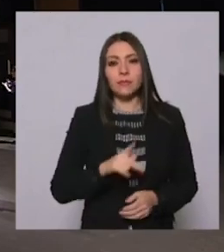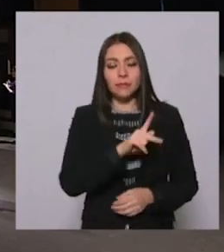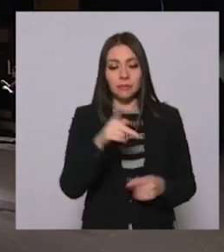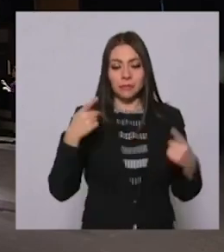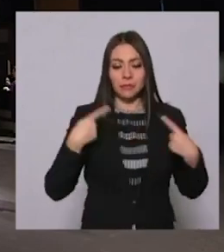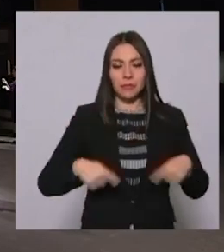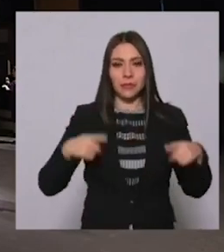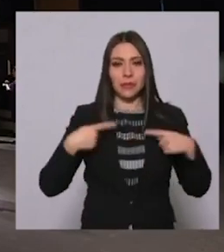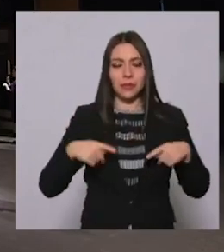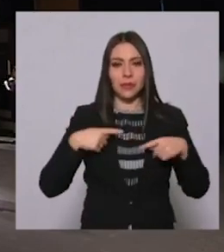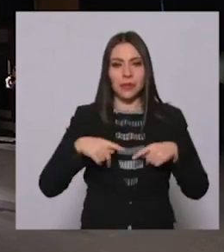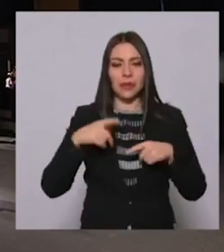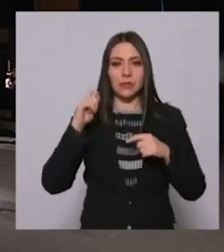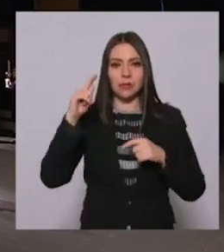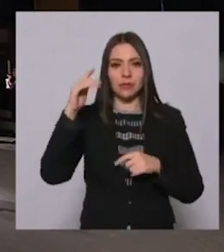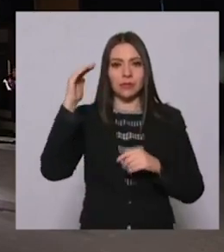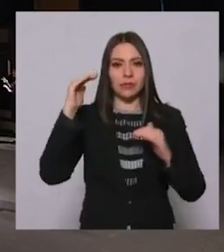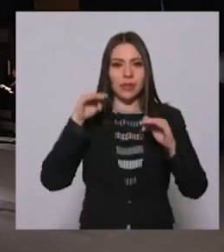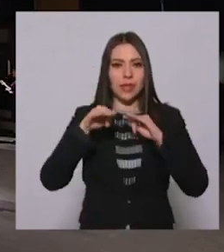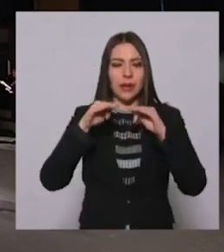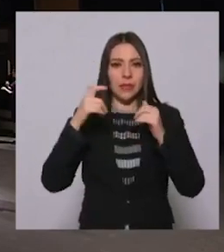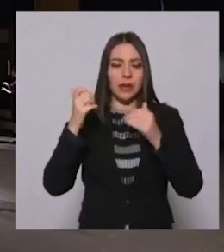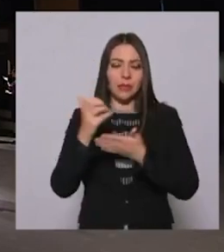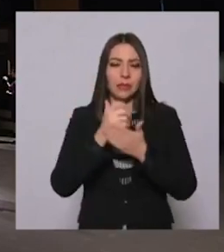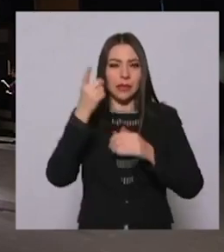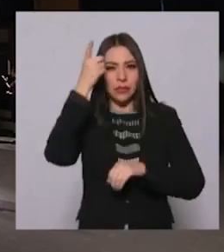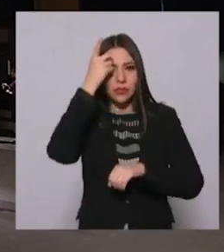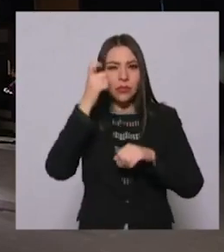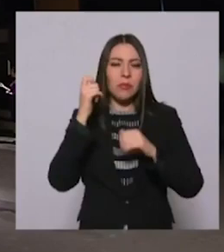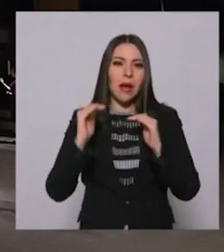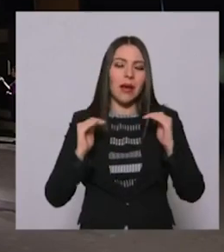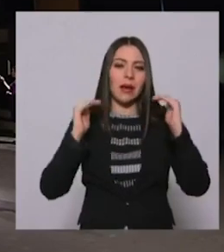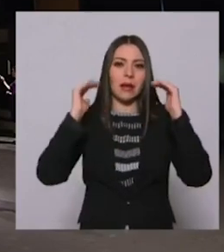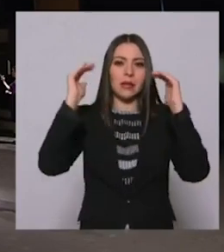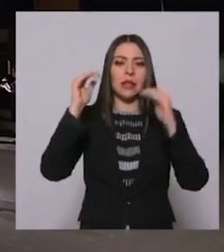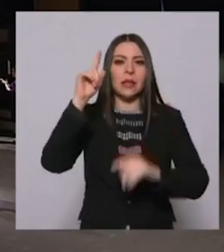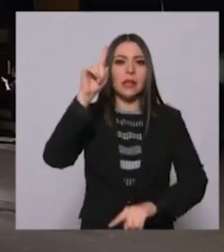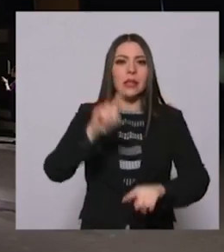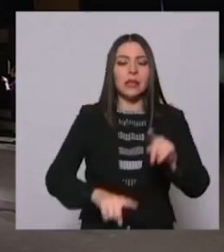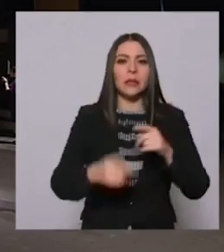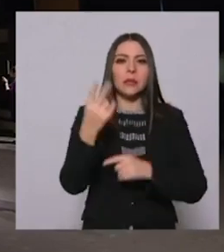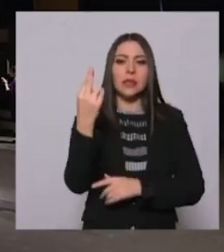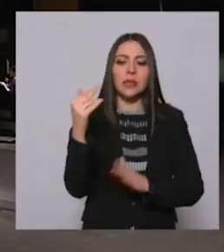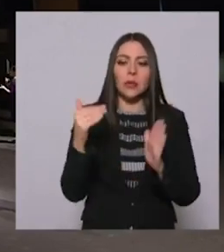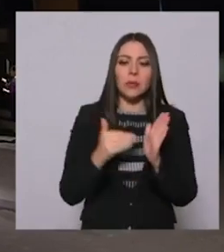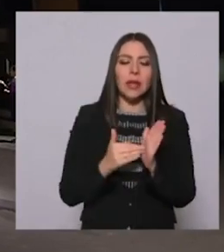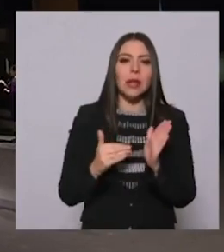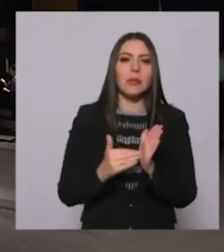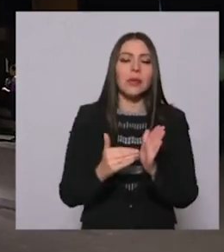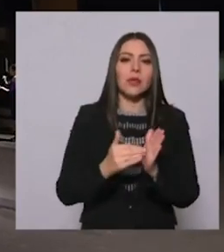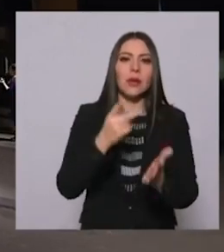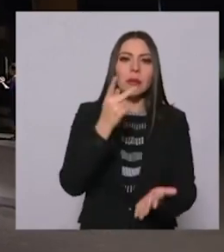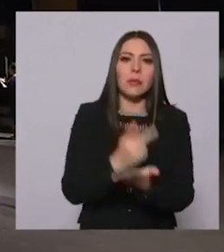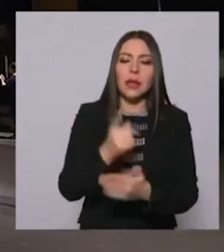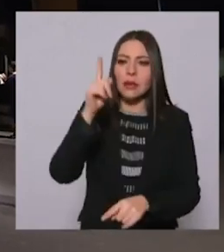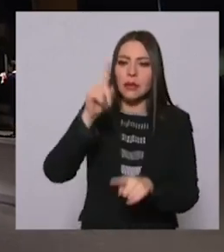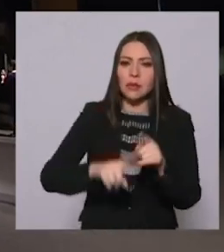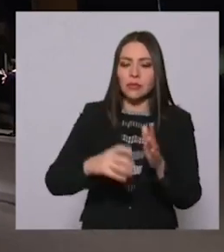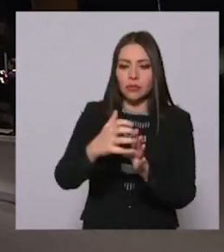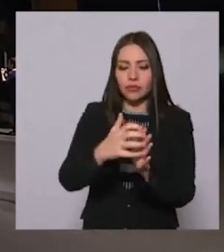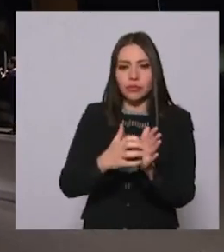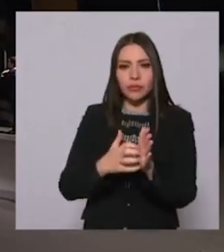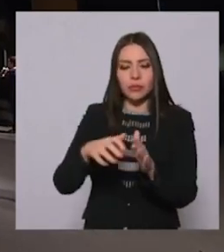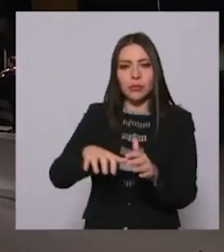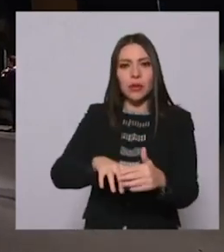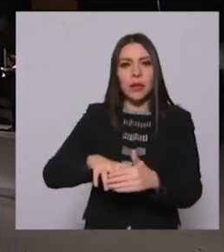funcionarios públicos 25 mil millones de pesos que orientamos a educación, infraestructura y